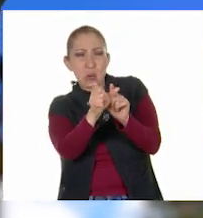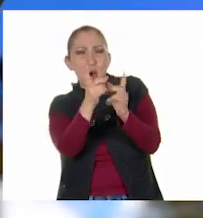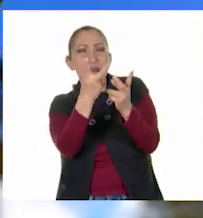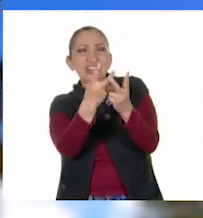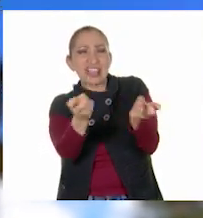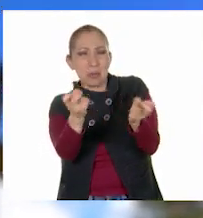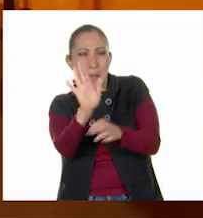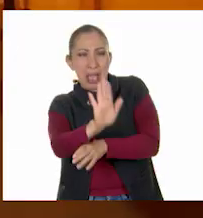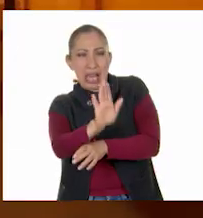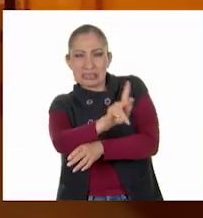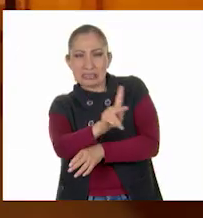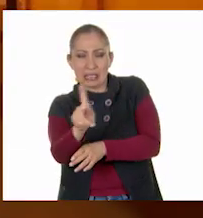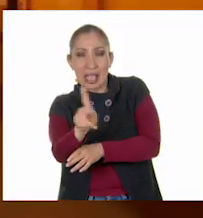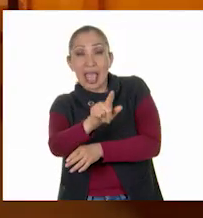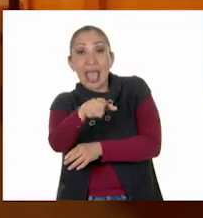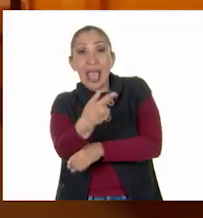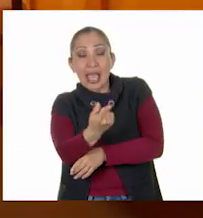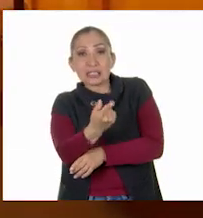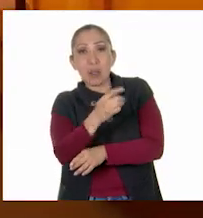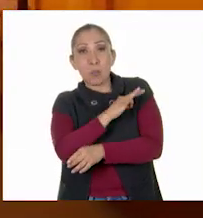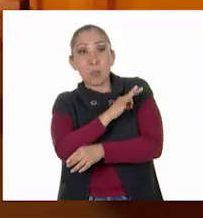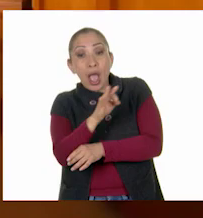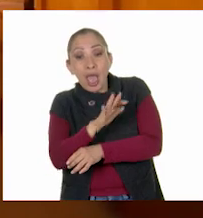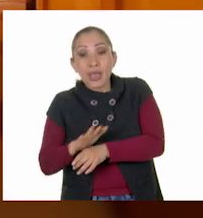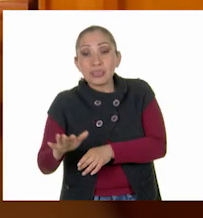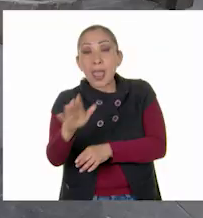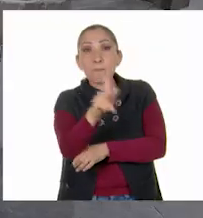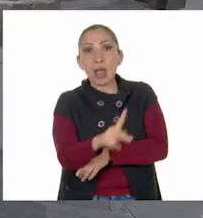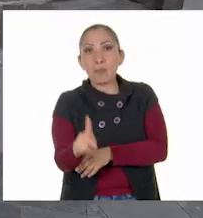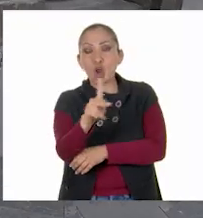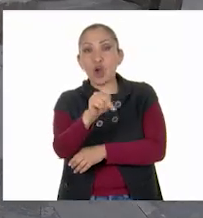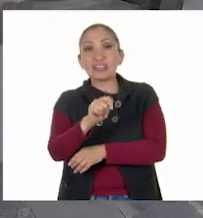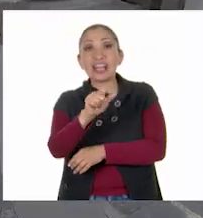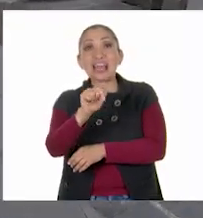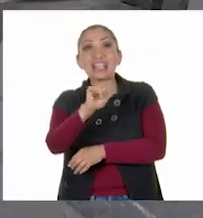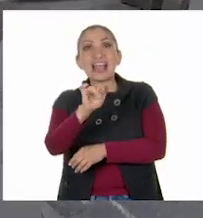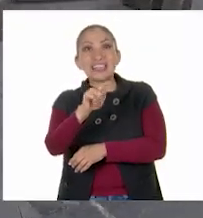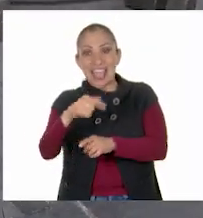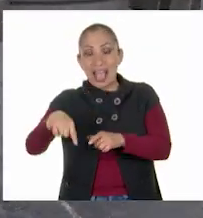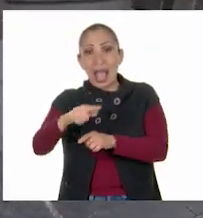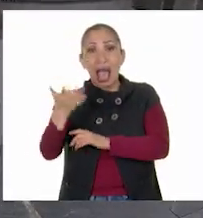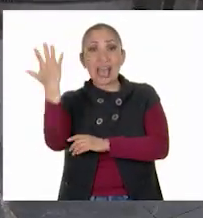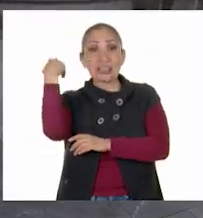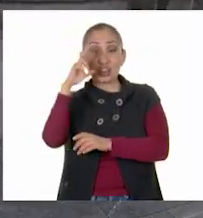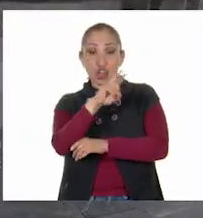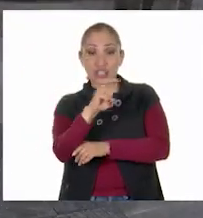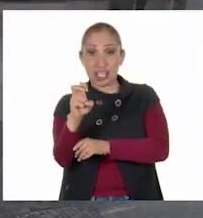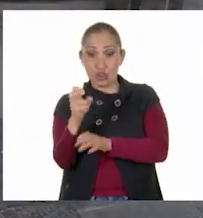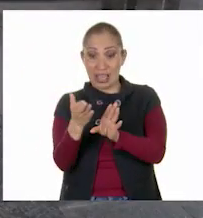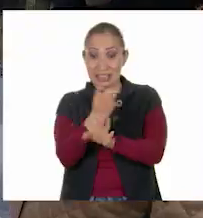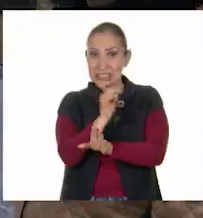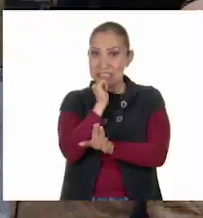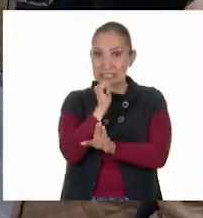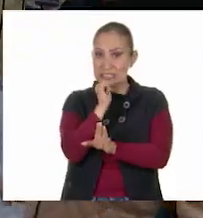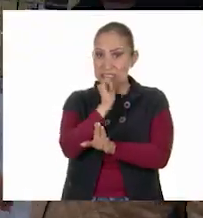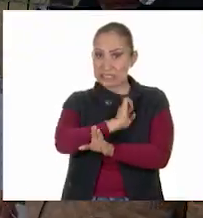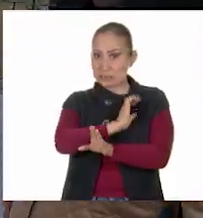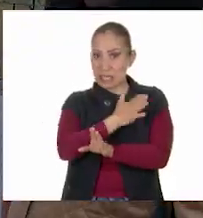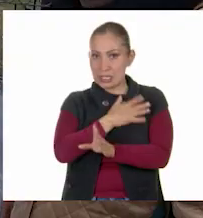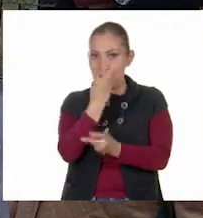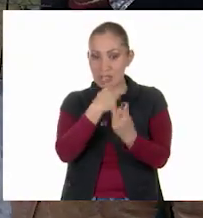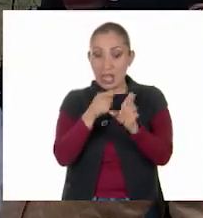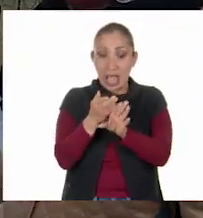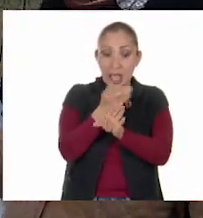no? Quiere decir la gran capacidad que el pueblo tlaxcalteca tuvo 200 años antes de la llegada de los